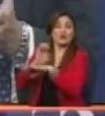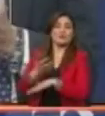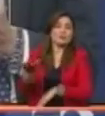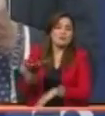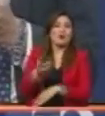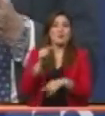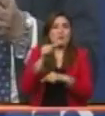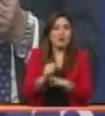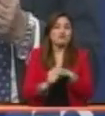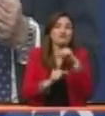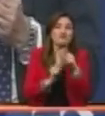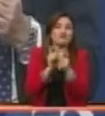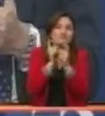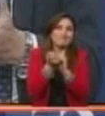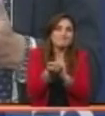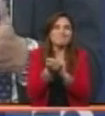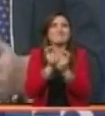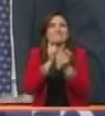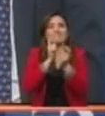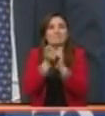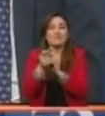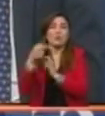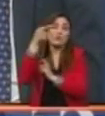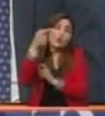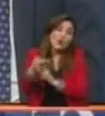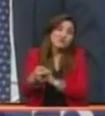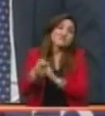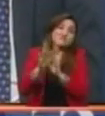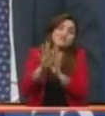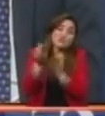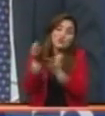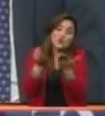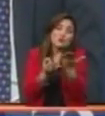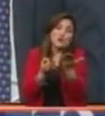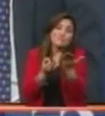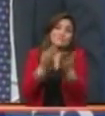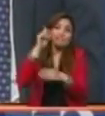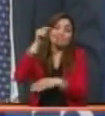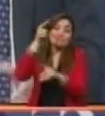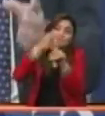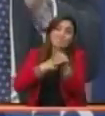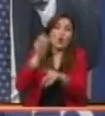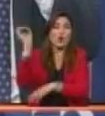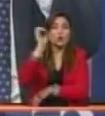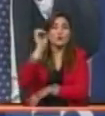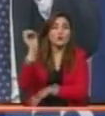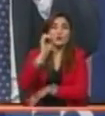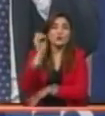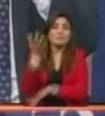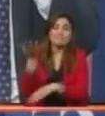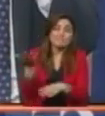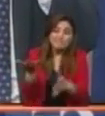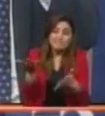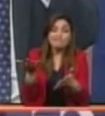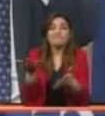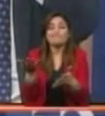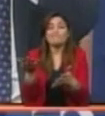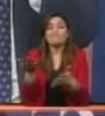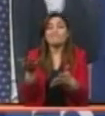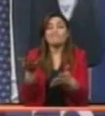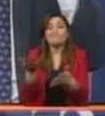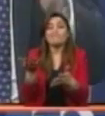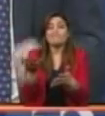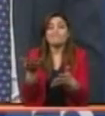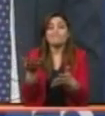en el mediano plazo y quizás de aquí de cara al próximo presupuesto del Estado por el mes de octubre una medida que vaya a tratar